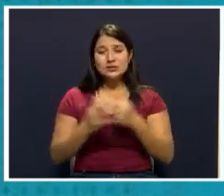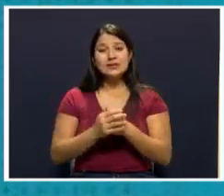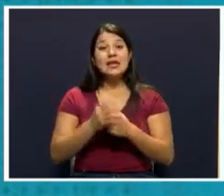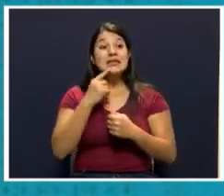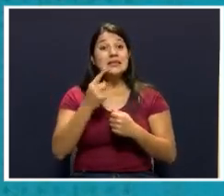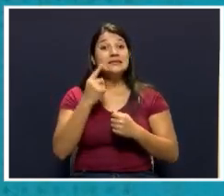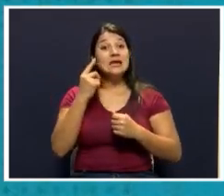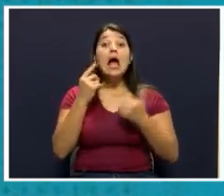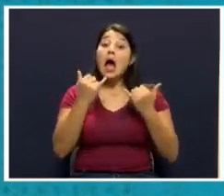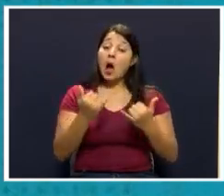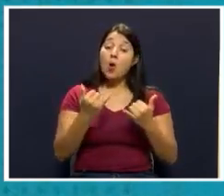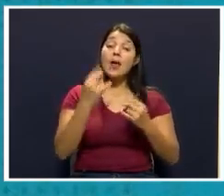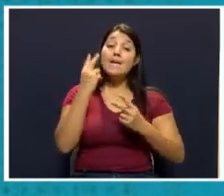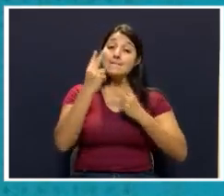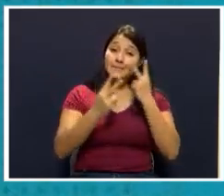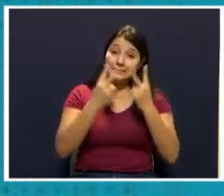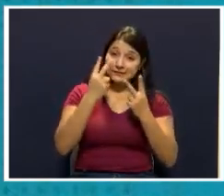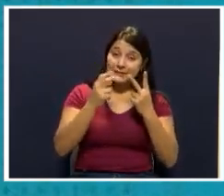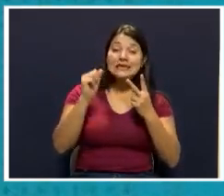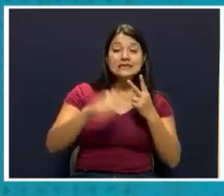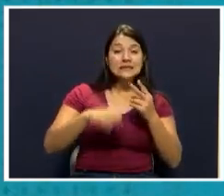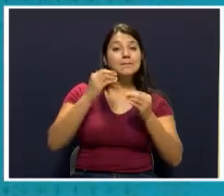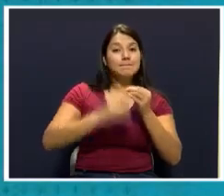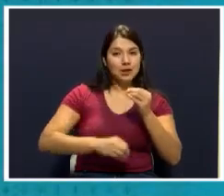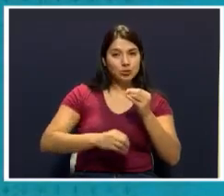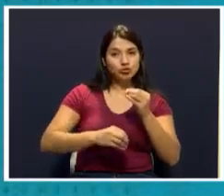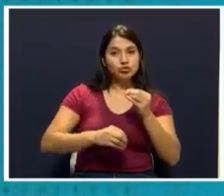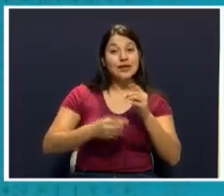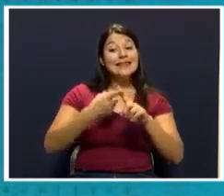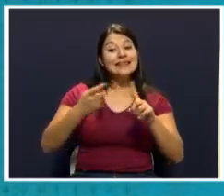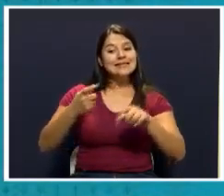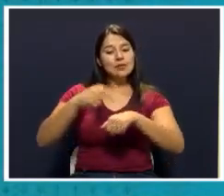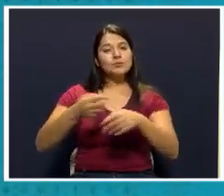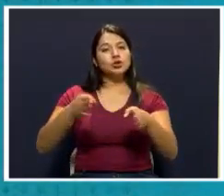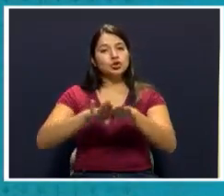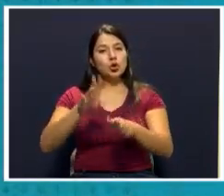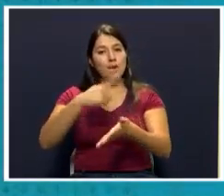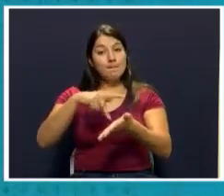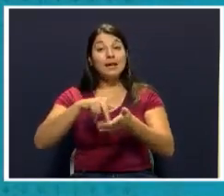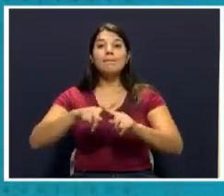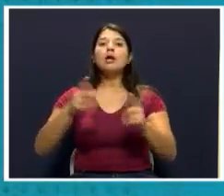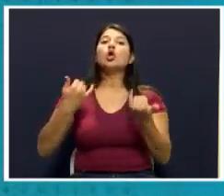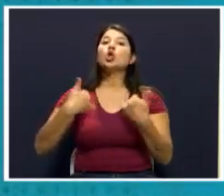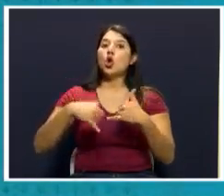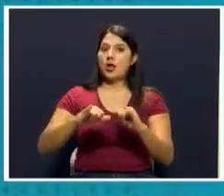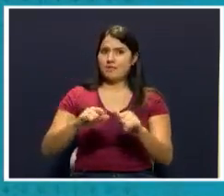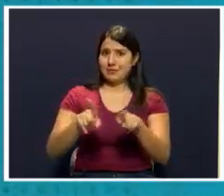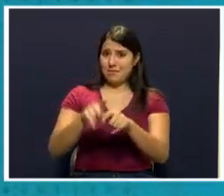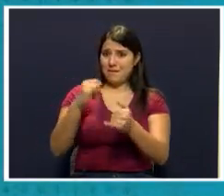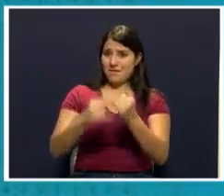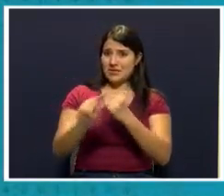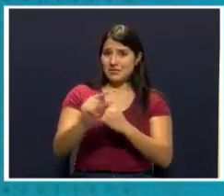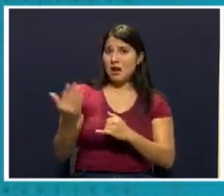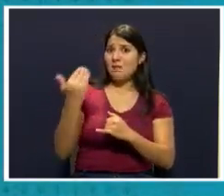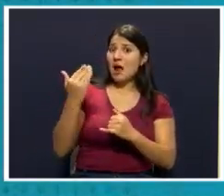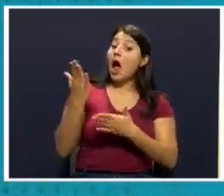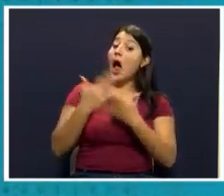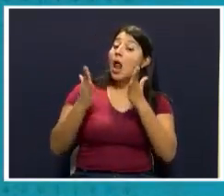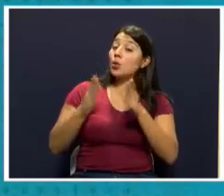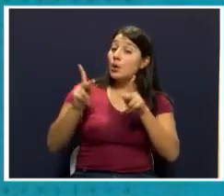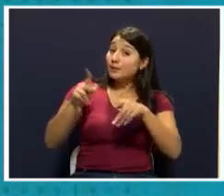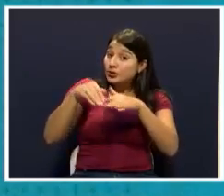sí han disminuido desde que se dio el cierre en marzo anterior, pero confirman que todavía, inclusive este fin de semana, personas ingresaron al